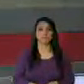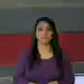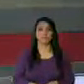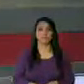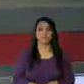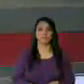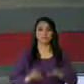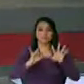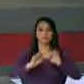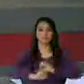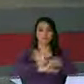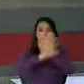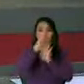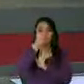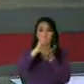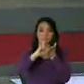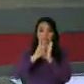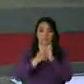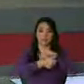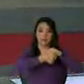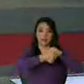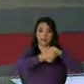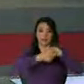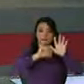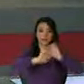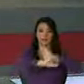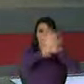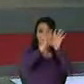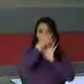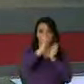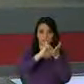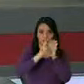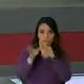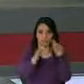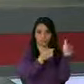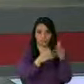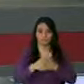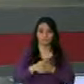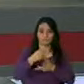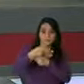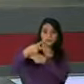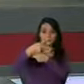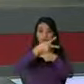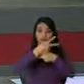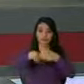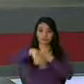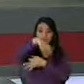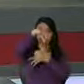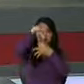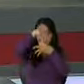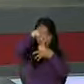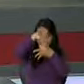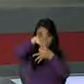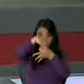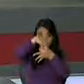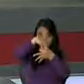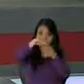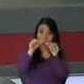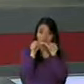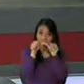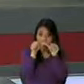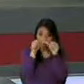en las 7:10 de la mañana en Galápagos, son las 6:10. De acuerdo al Consejo Nacional Electoral, de mantenerse